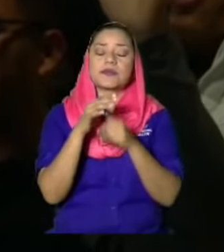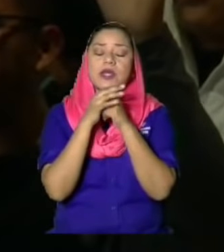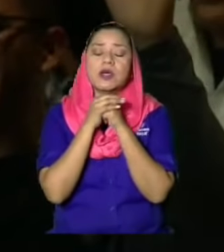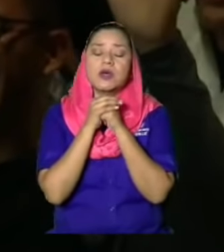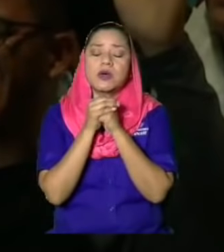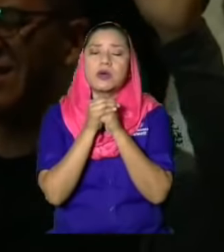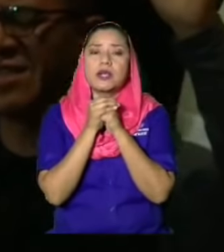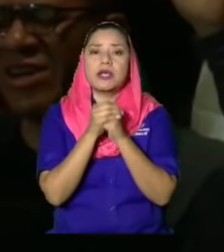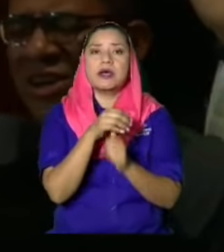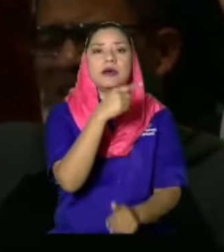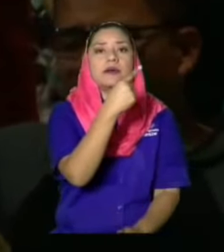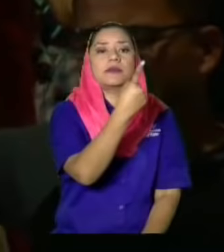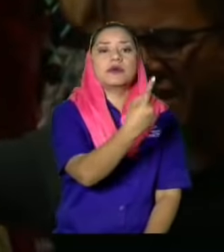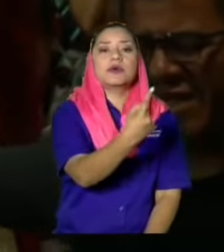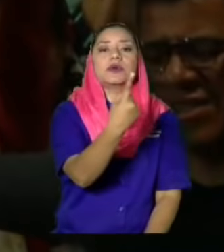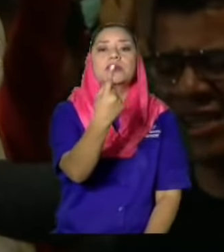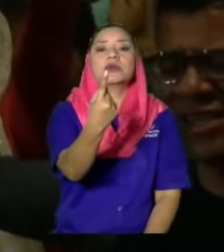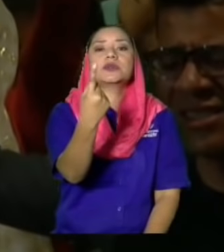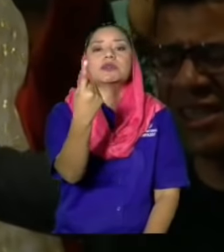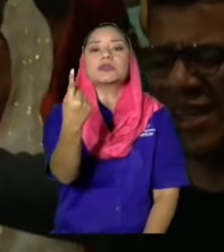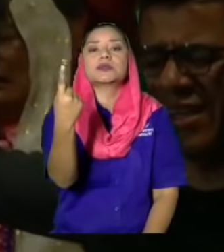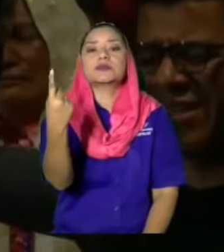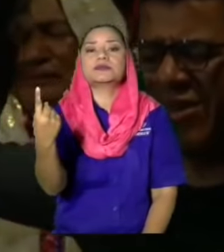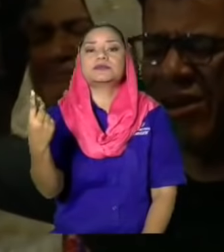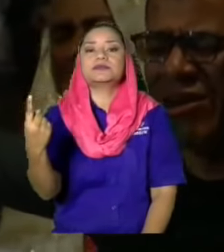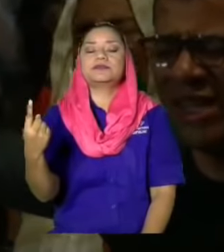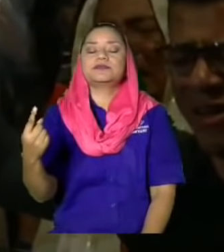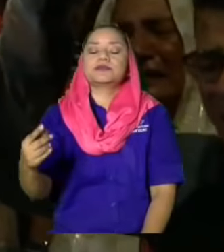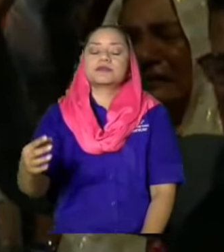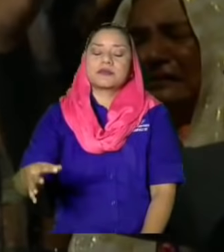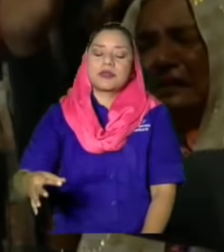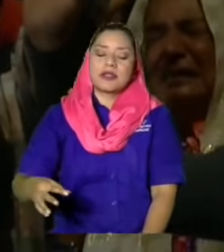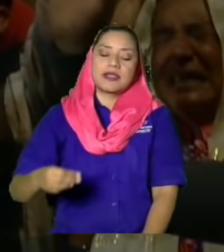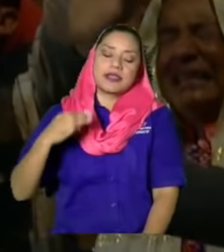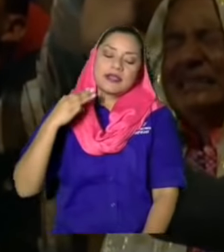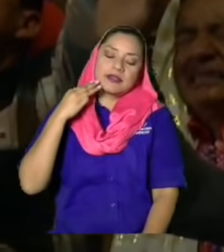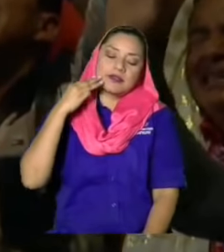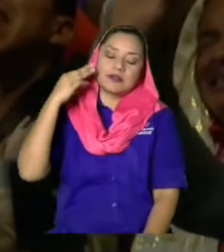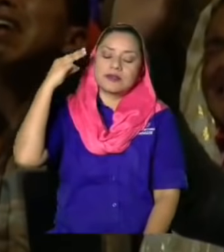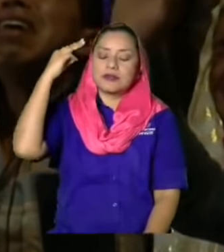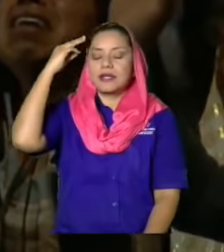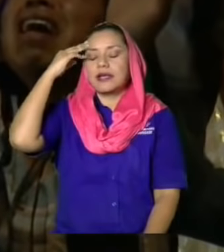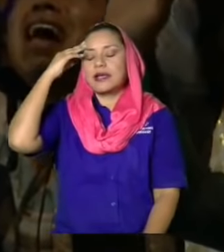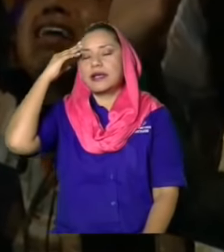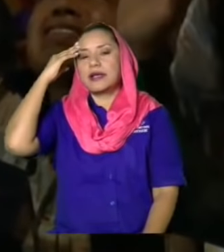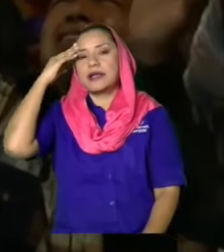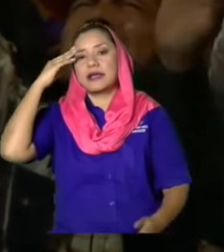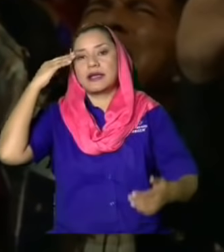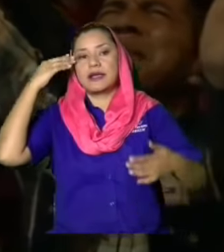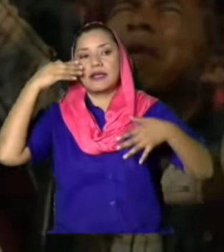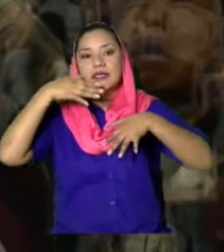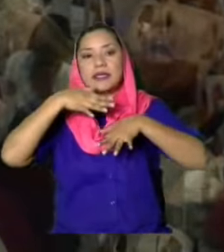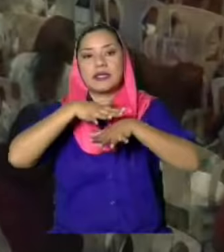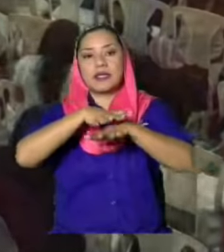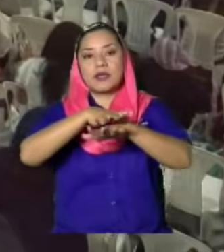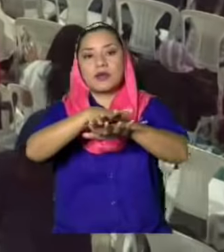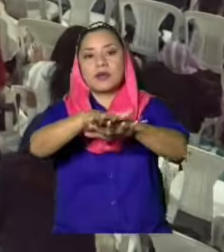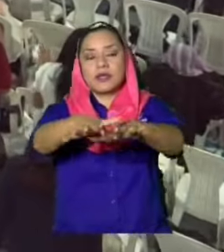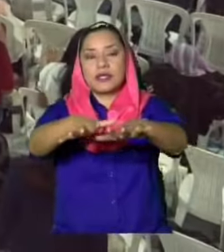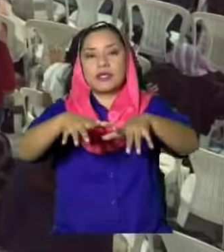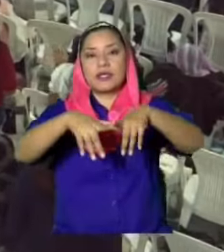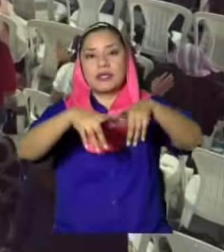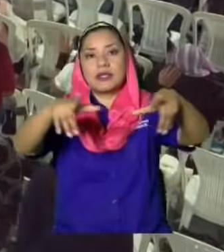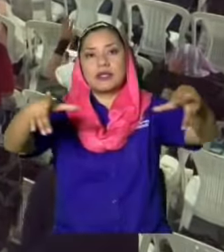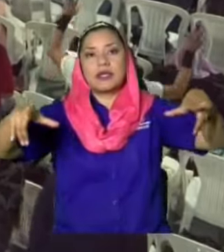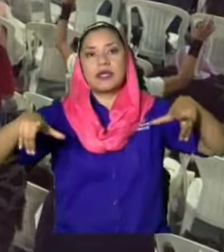cabeza. Te van a levantar a tu cabeza, te van a incorporar, hermano, a tu puesto en el nombre poderoso